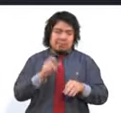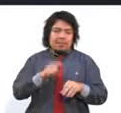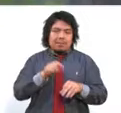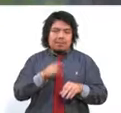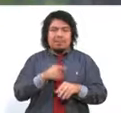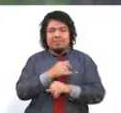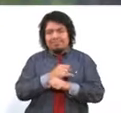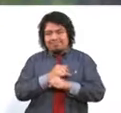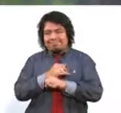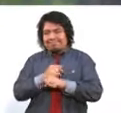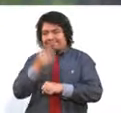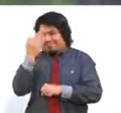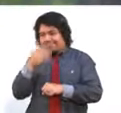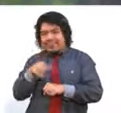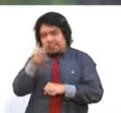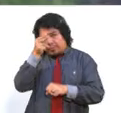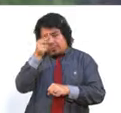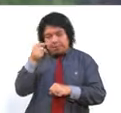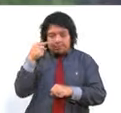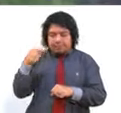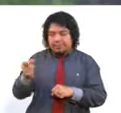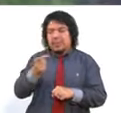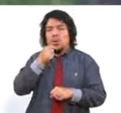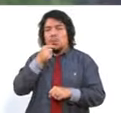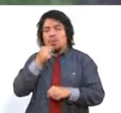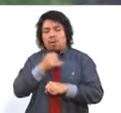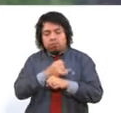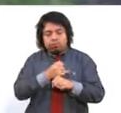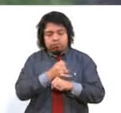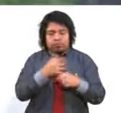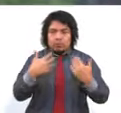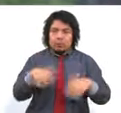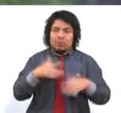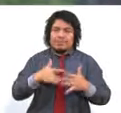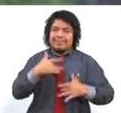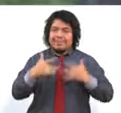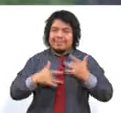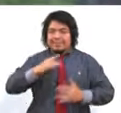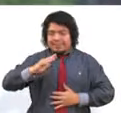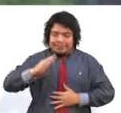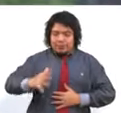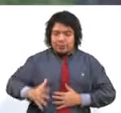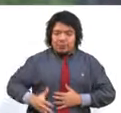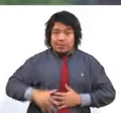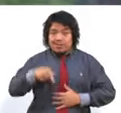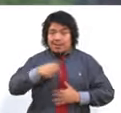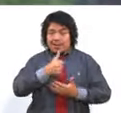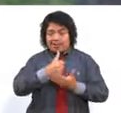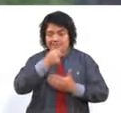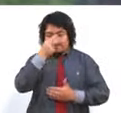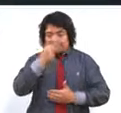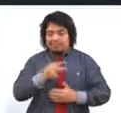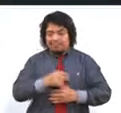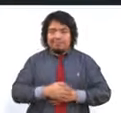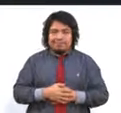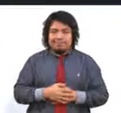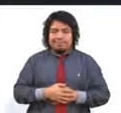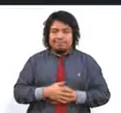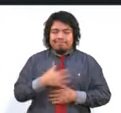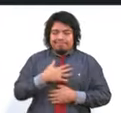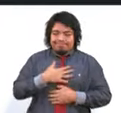de Inteligencia e Investigación Policial que pone en alto a la Policía de la Ciudad de México. Saludo